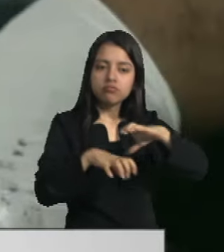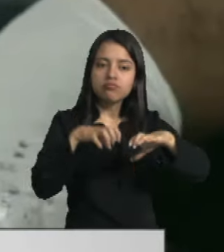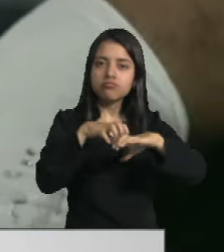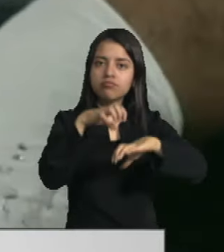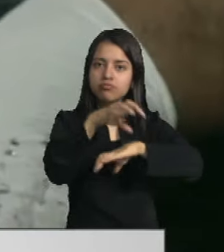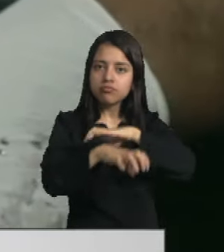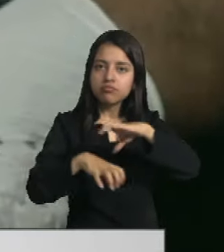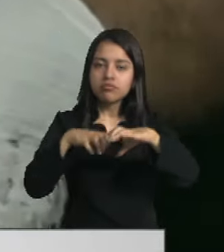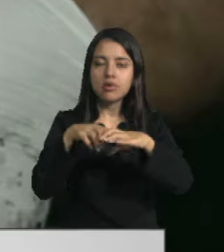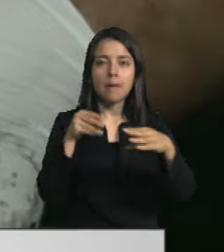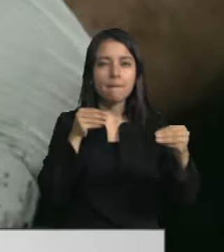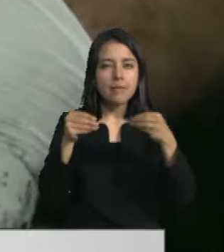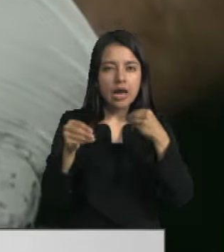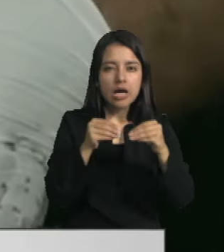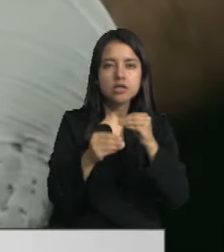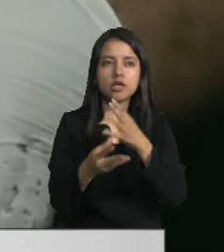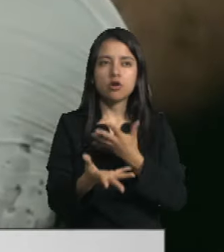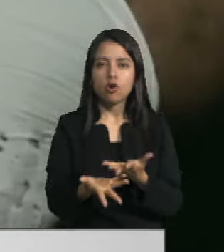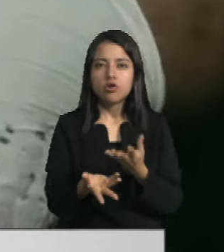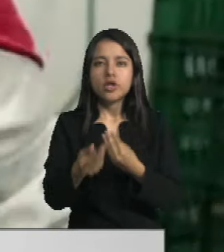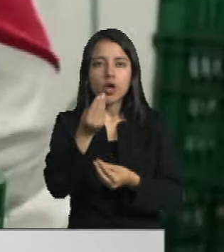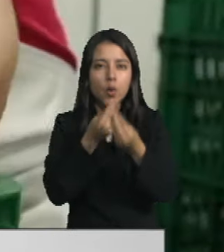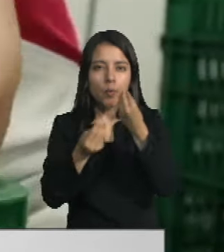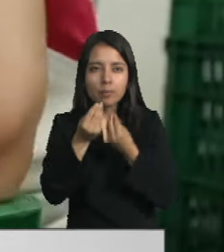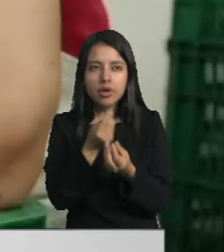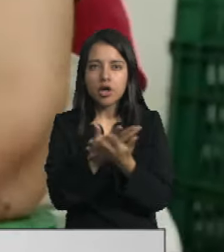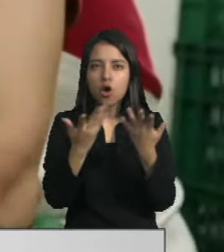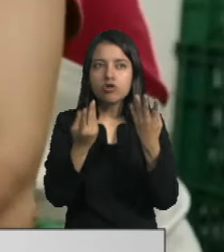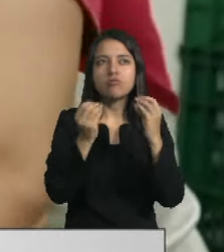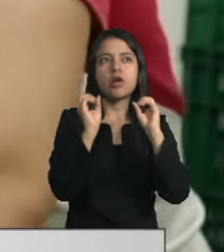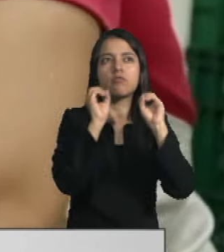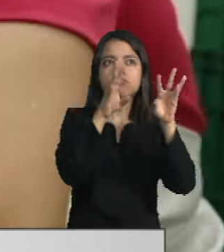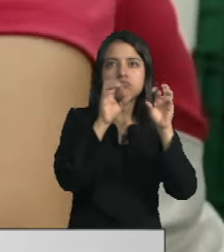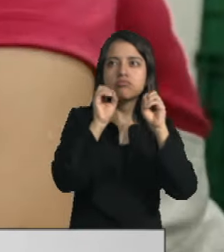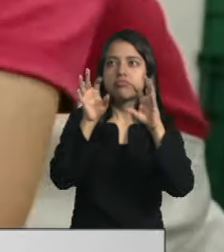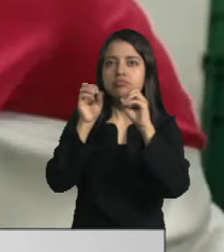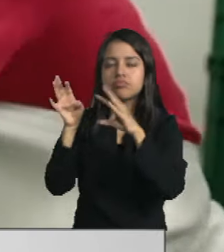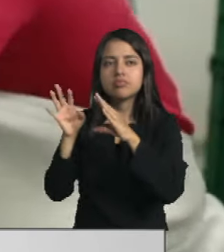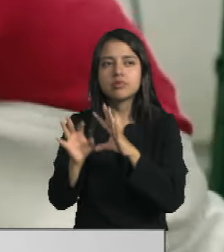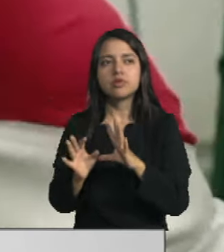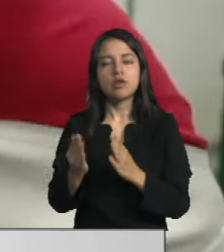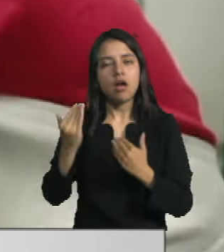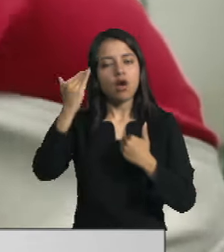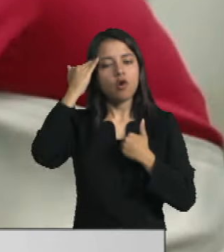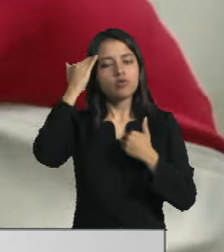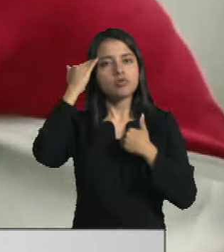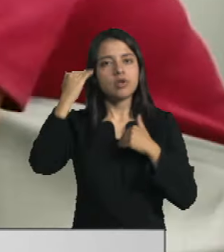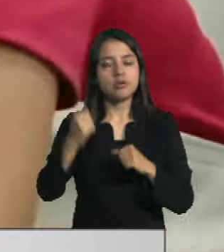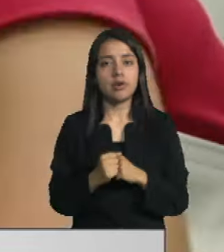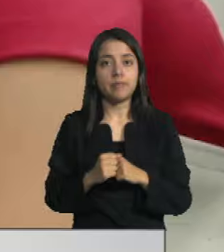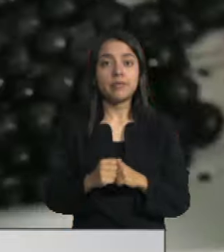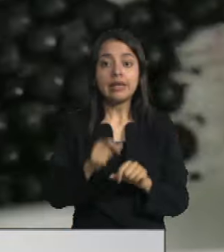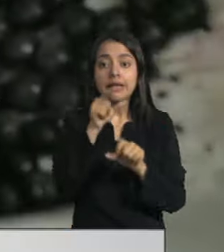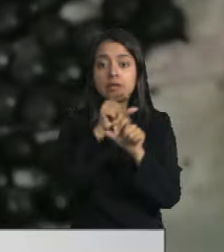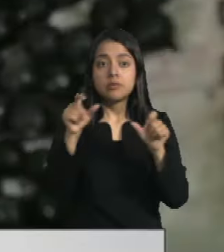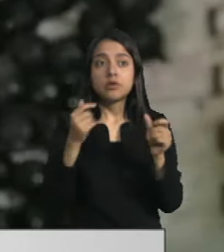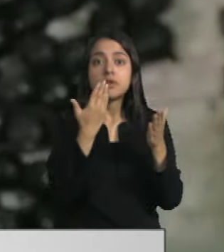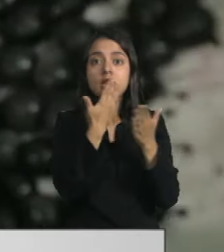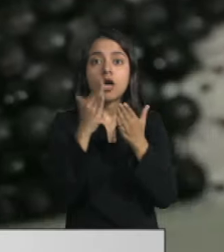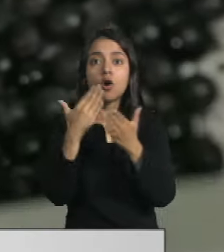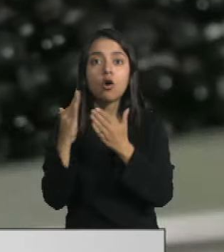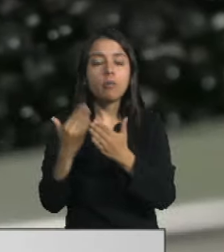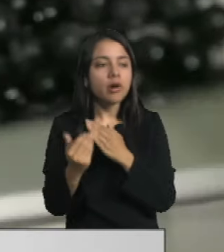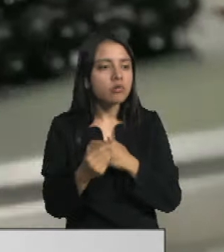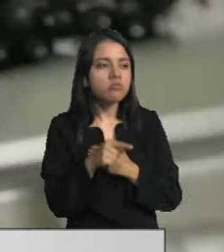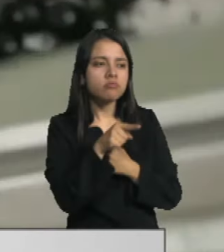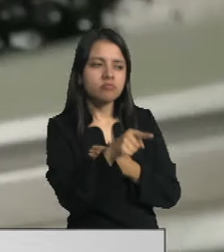y distribución de productos alimenticios. Esta tendencia también involucra a los consumidores, quienes cada vez valoran